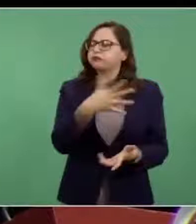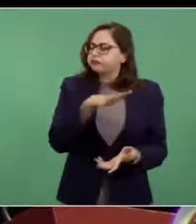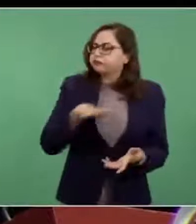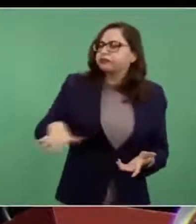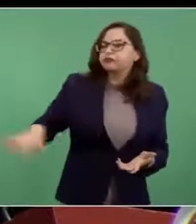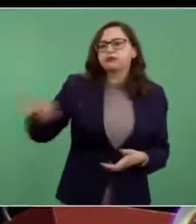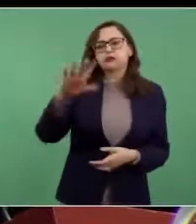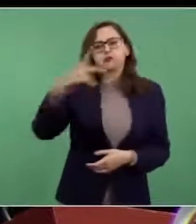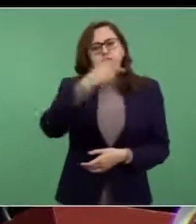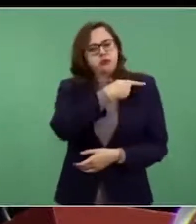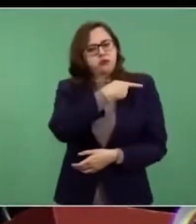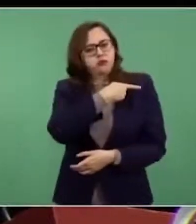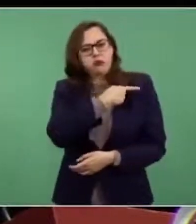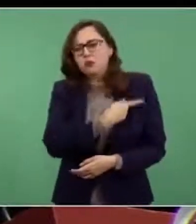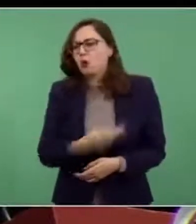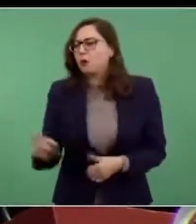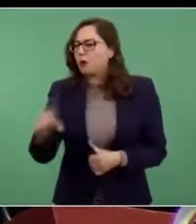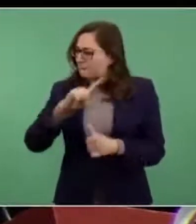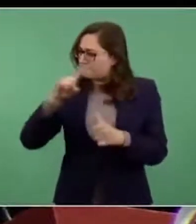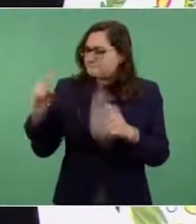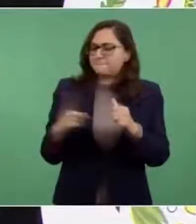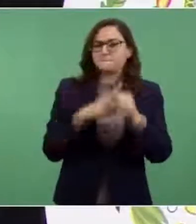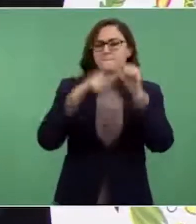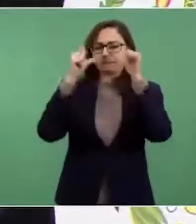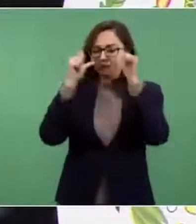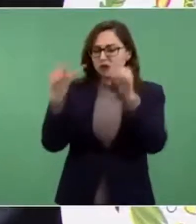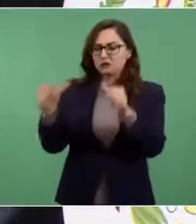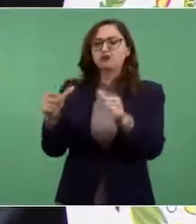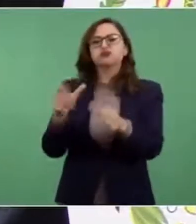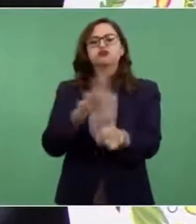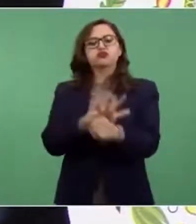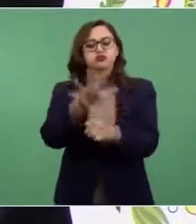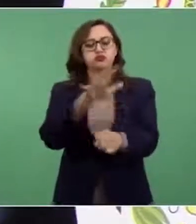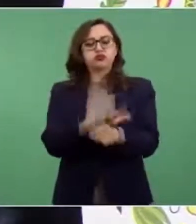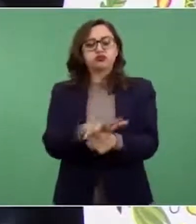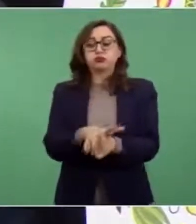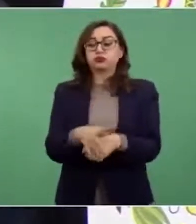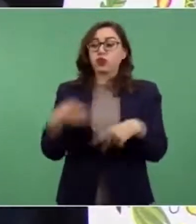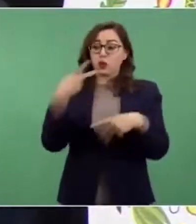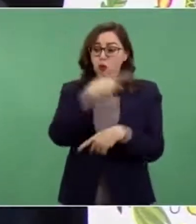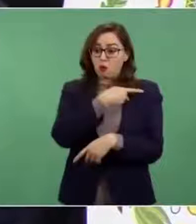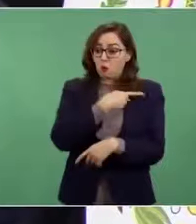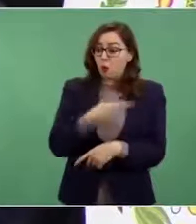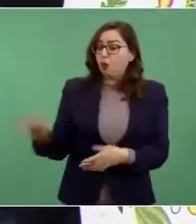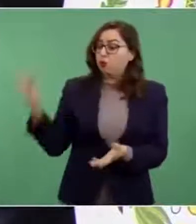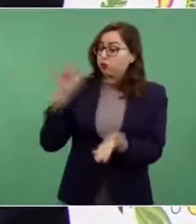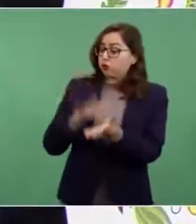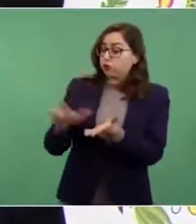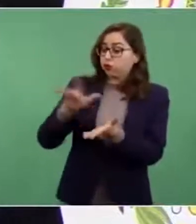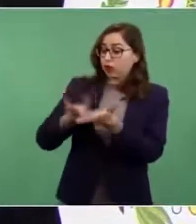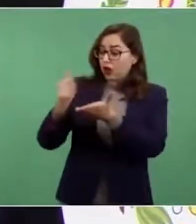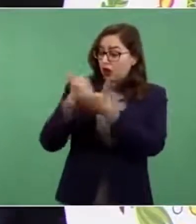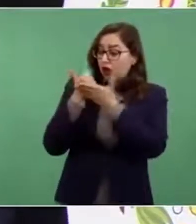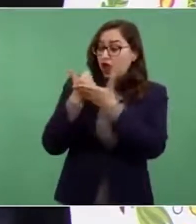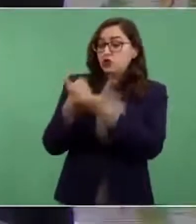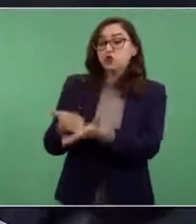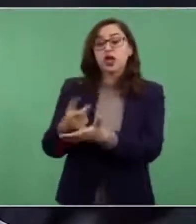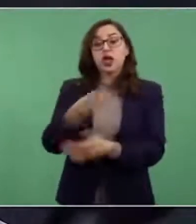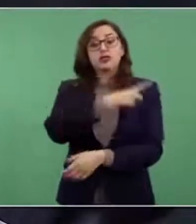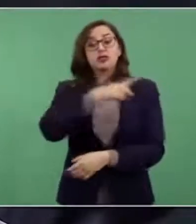desposeídos y necesitados de México. Ayudar a los pobres, no lo